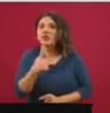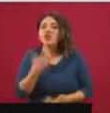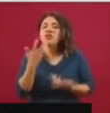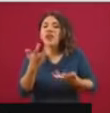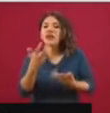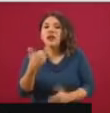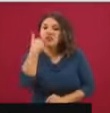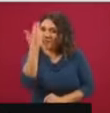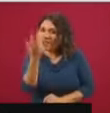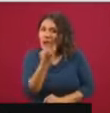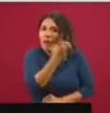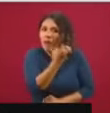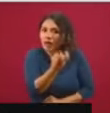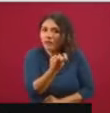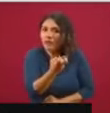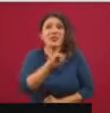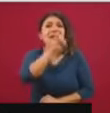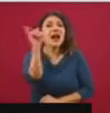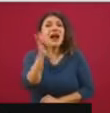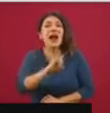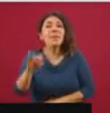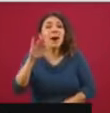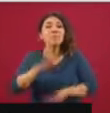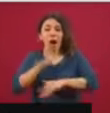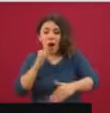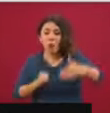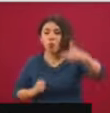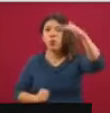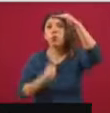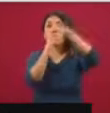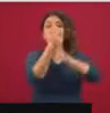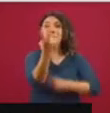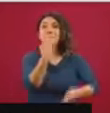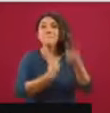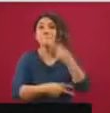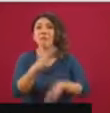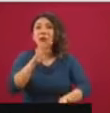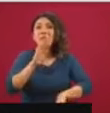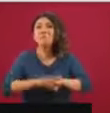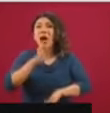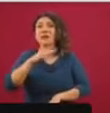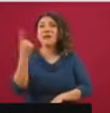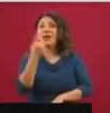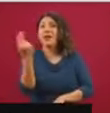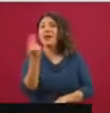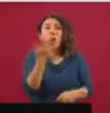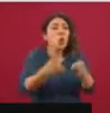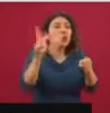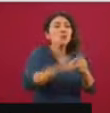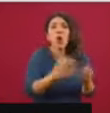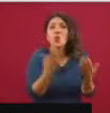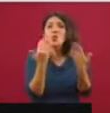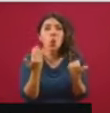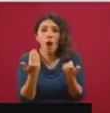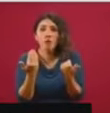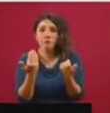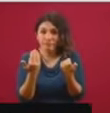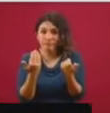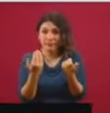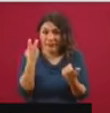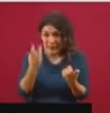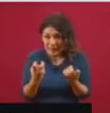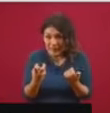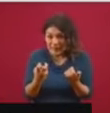que es que nunca tengamos más casos de los que necesitan hospitalizarse y en conjunto con